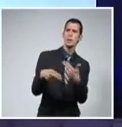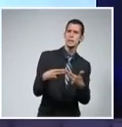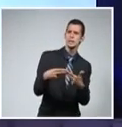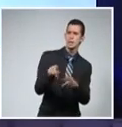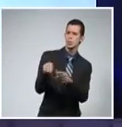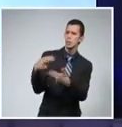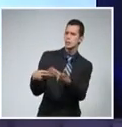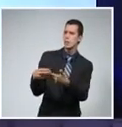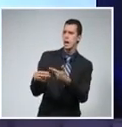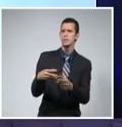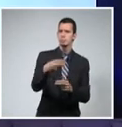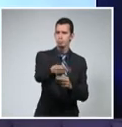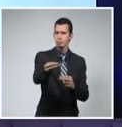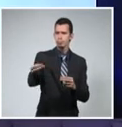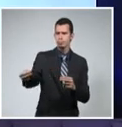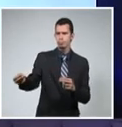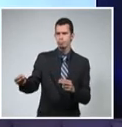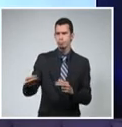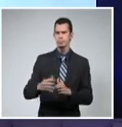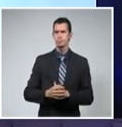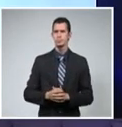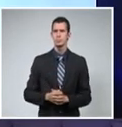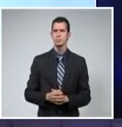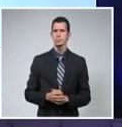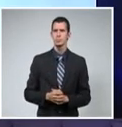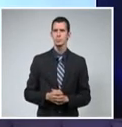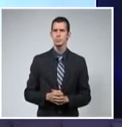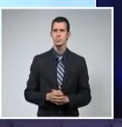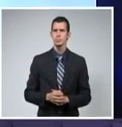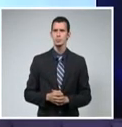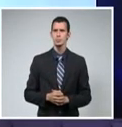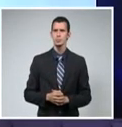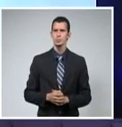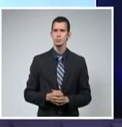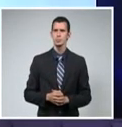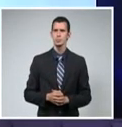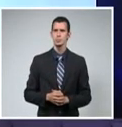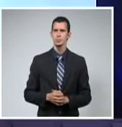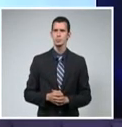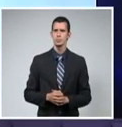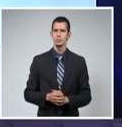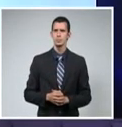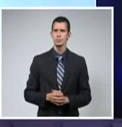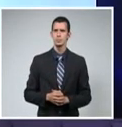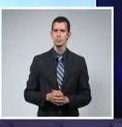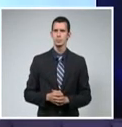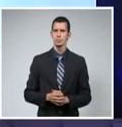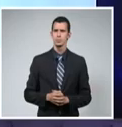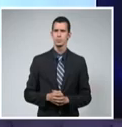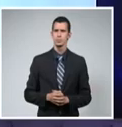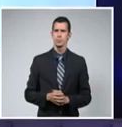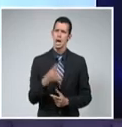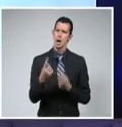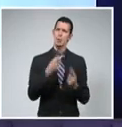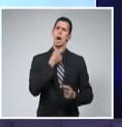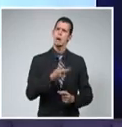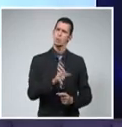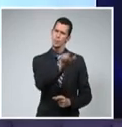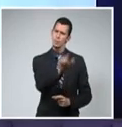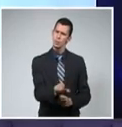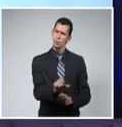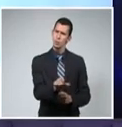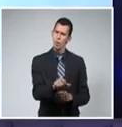sus obreros, entenderán muy bien lo que estoy diciendo porque lo conocen perfectamente. Vamos a ver algunos